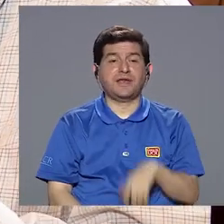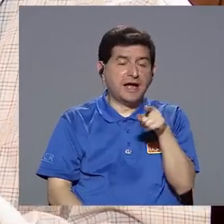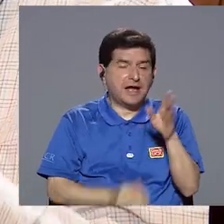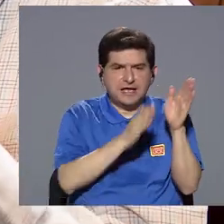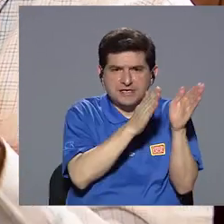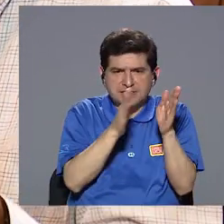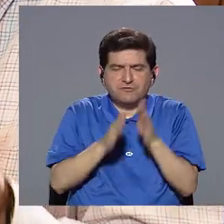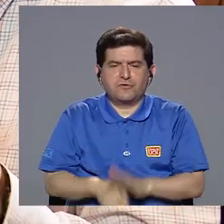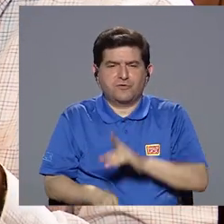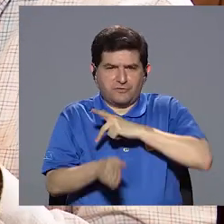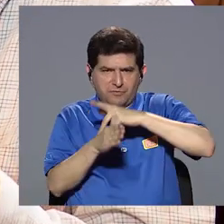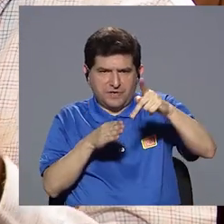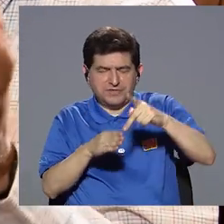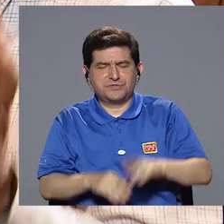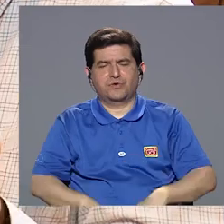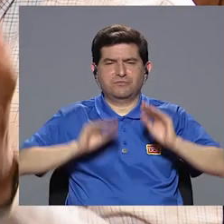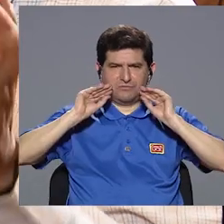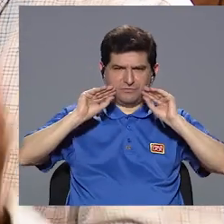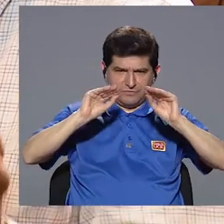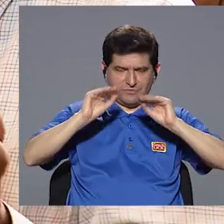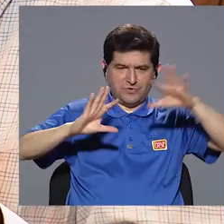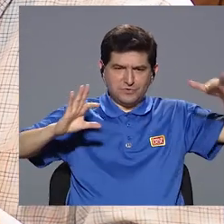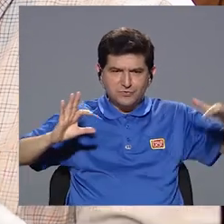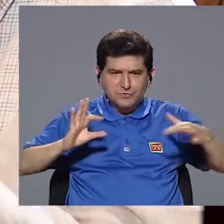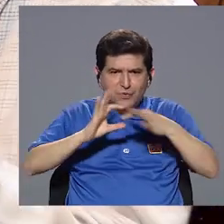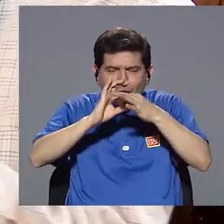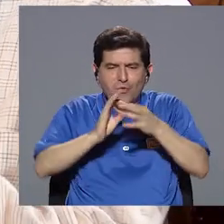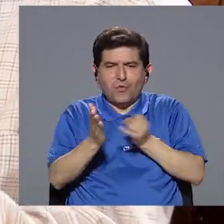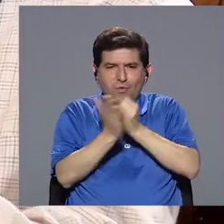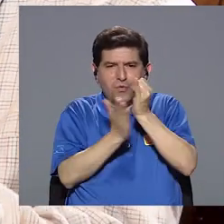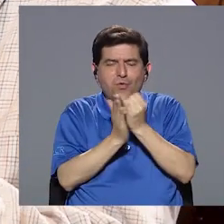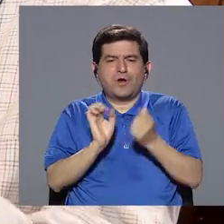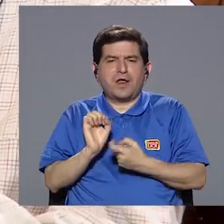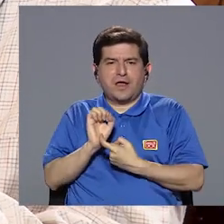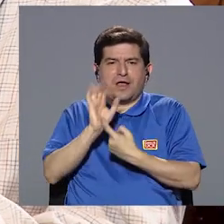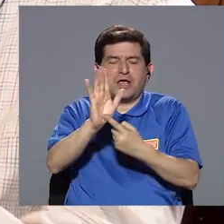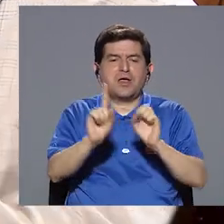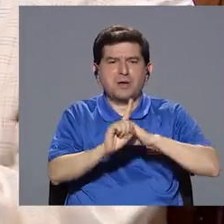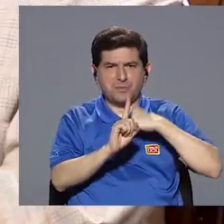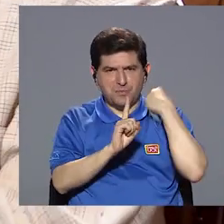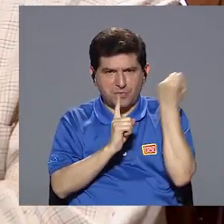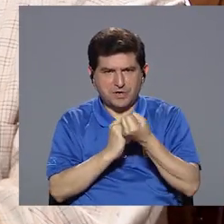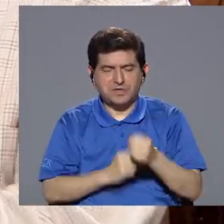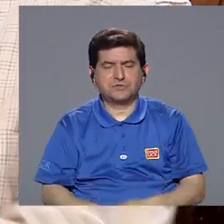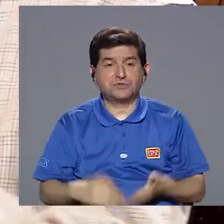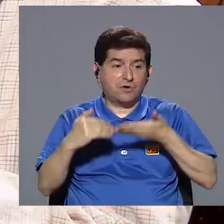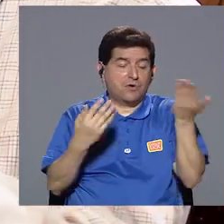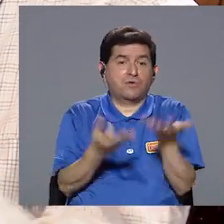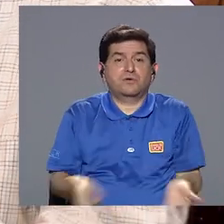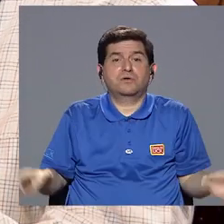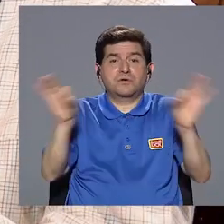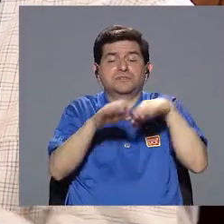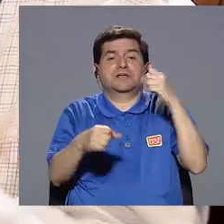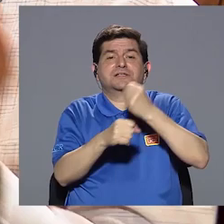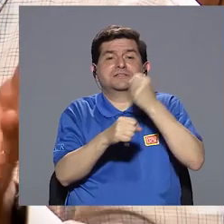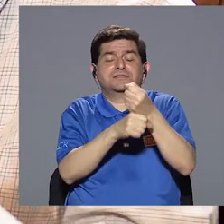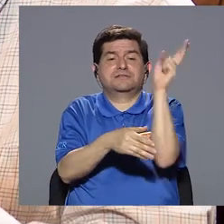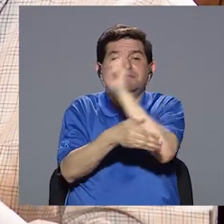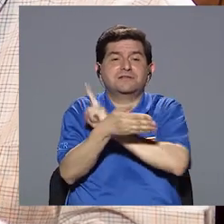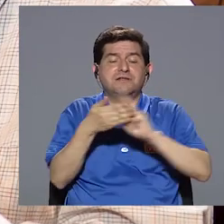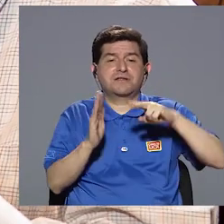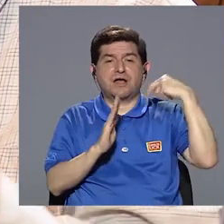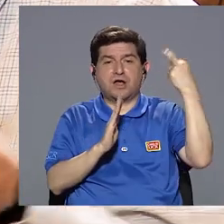decir cuando a la formación y profesional mediante la docencia se le une la investigación y la proyección en la sociedad como elementos fundamentales